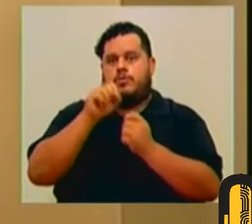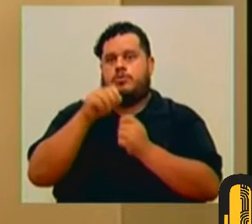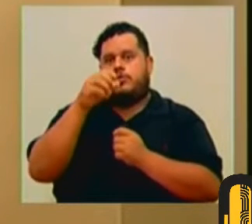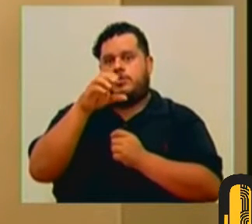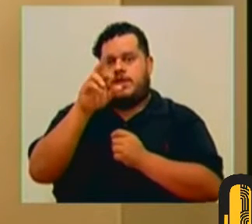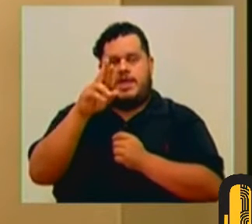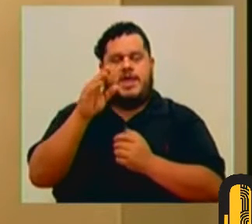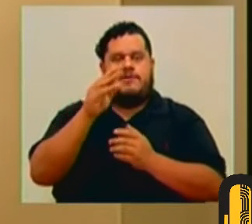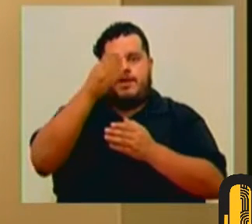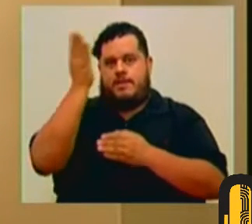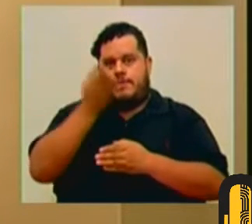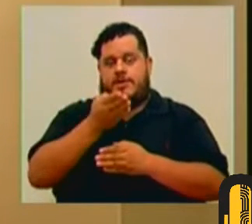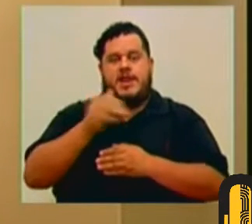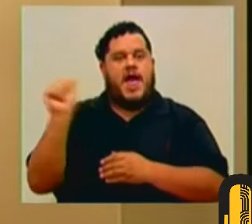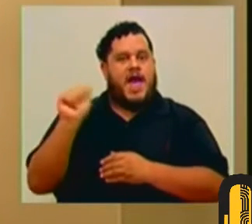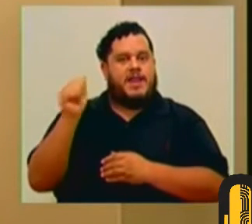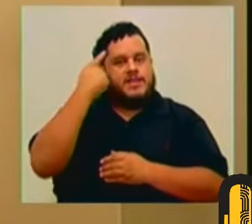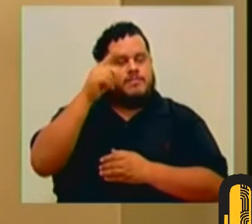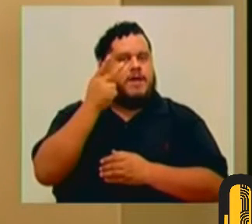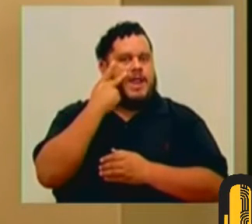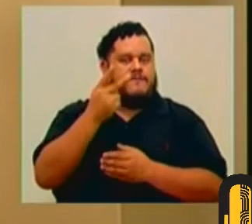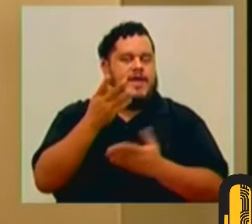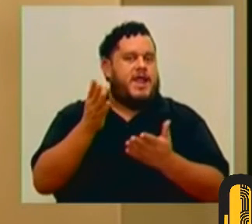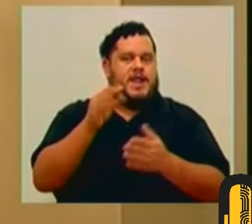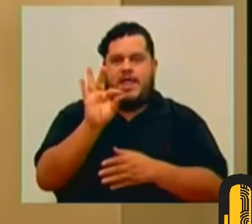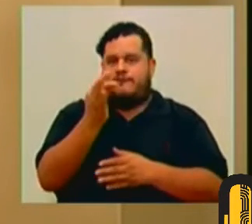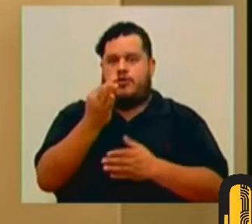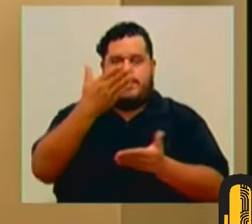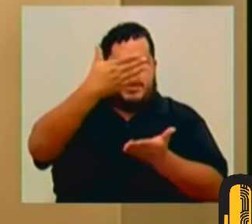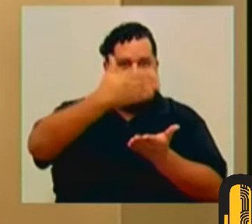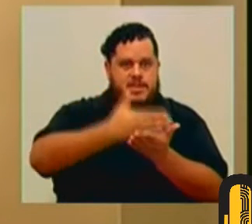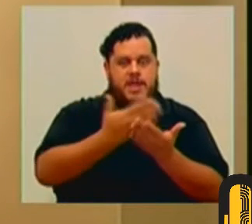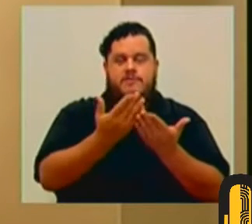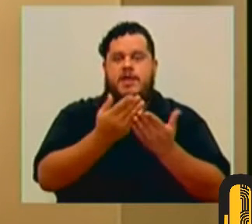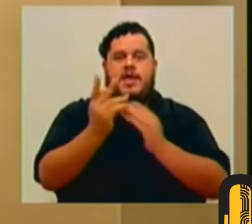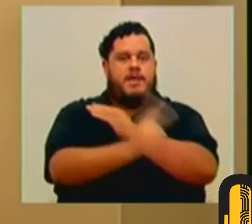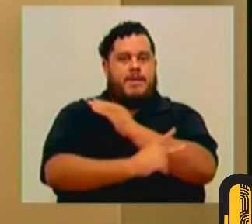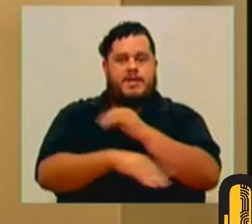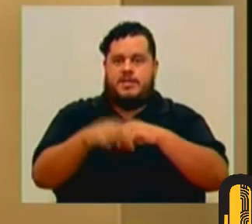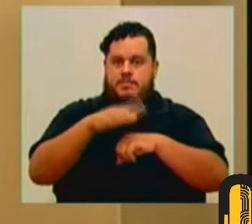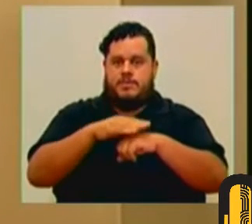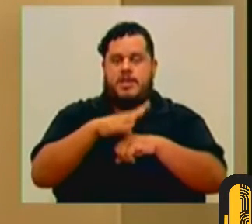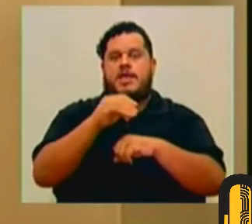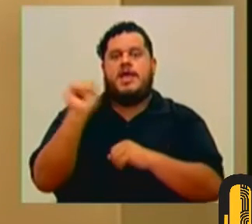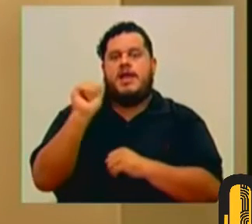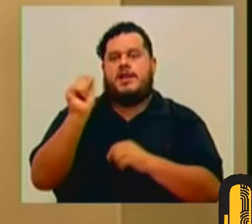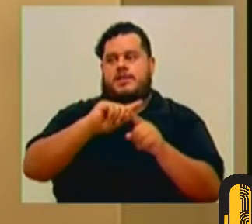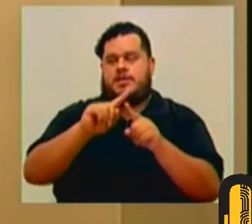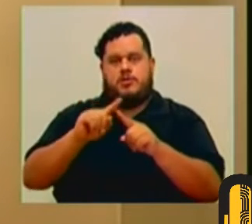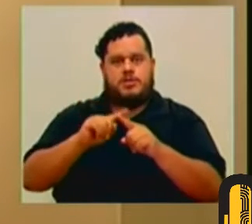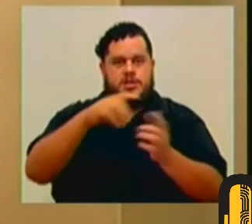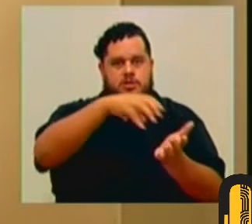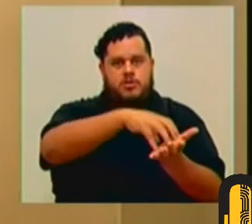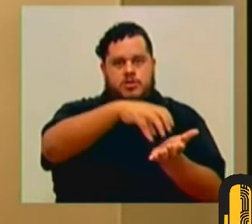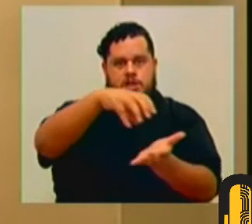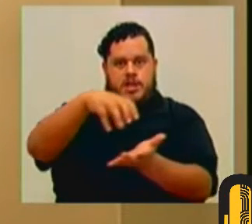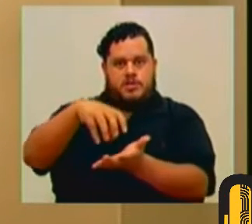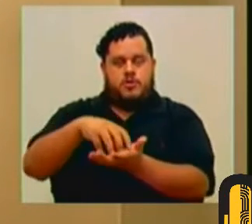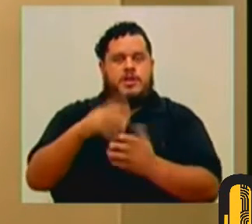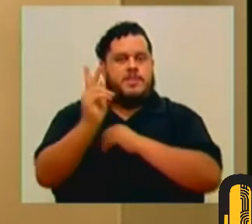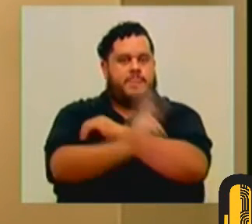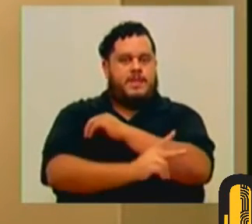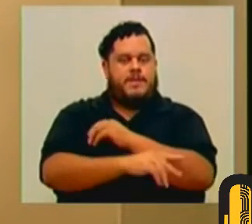presidencia.go.cr/alertas para conocer las medidas de cierre, operación, países permitidos y alertas en los distintos cantones del país.